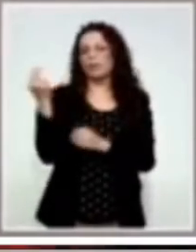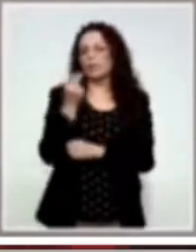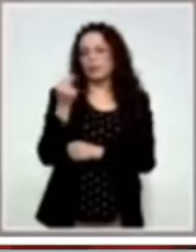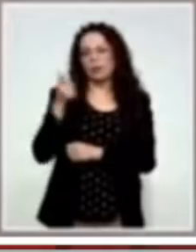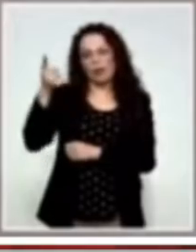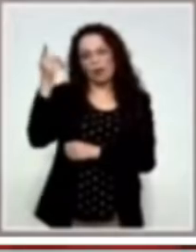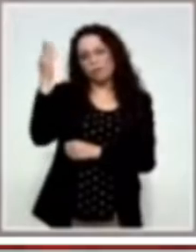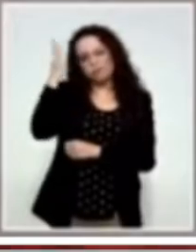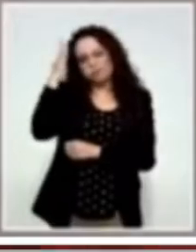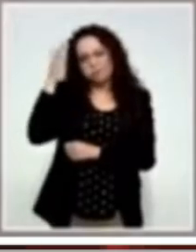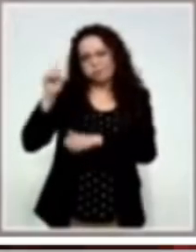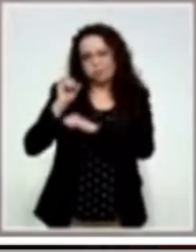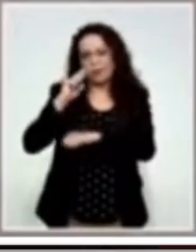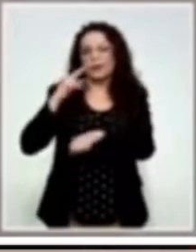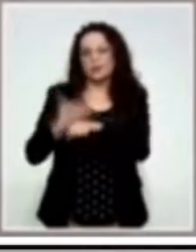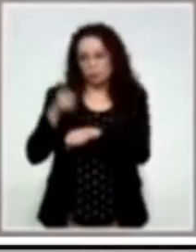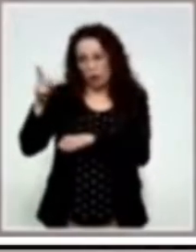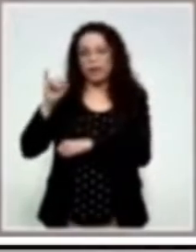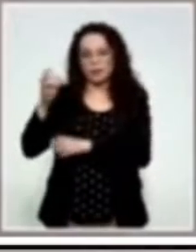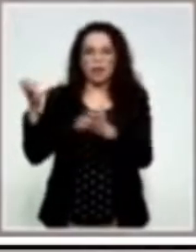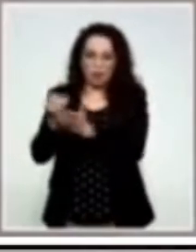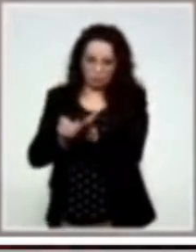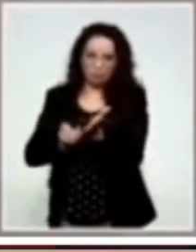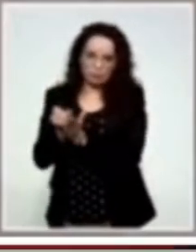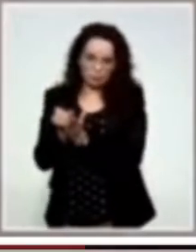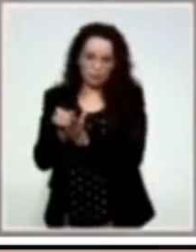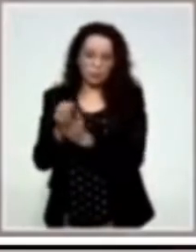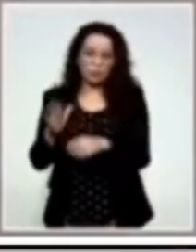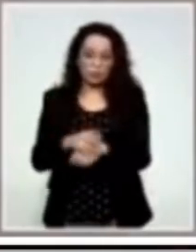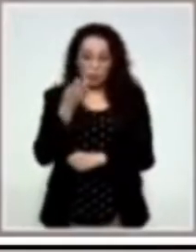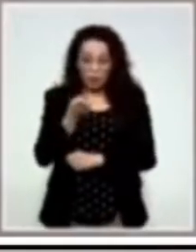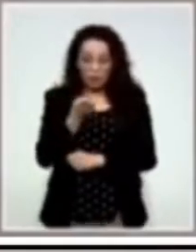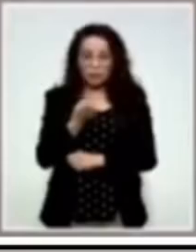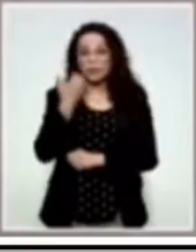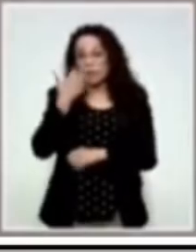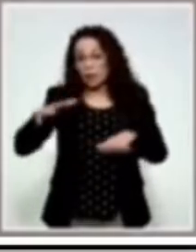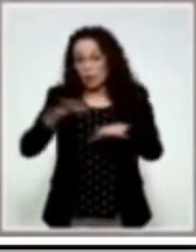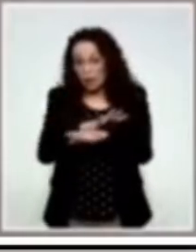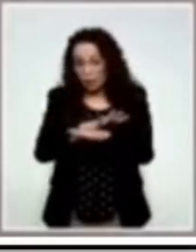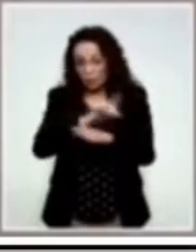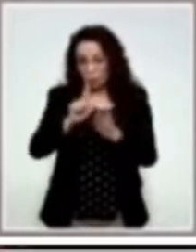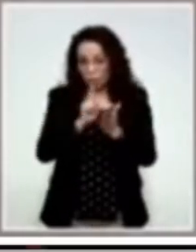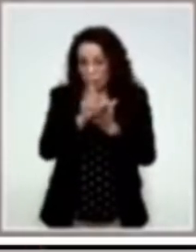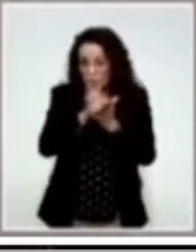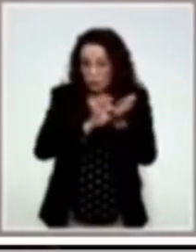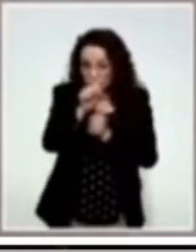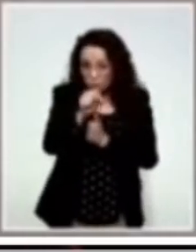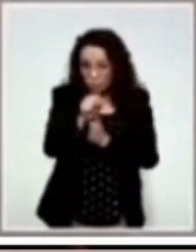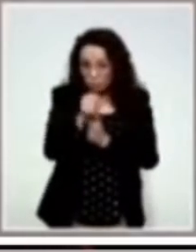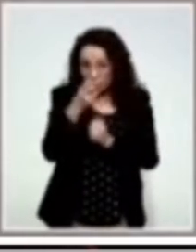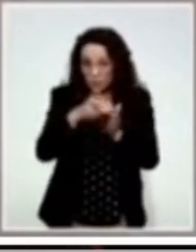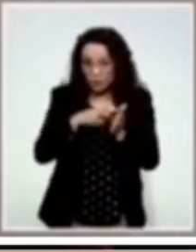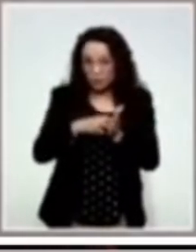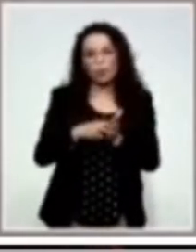calificadas, de tal suerte que esto es una decisión que requiere una reforma constitucional. Pero pasa algo muy curioso